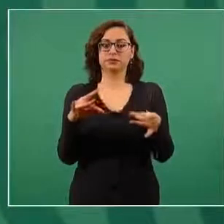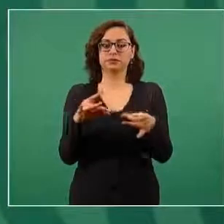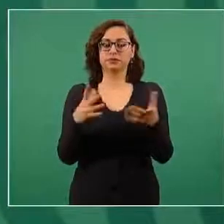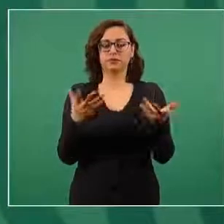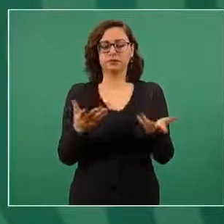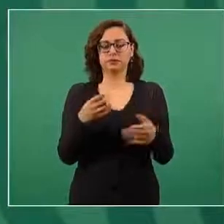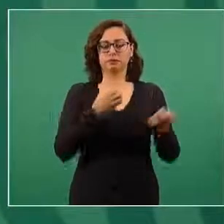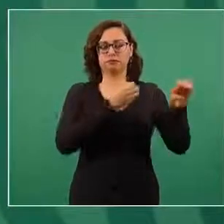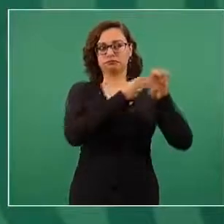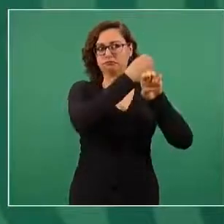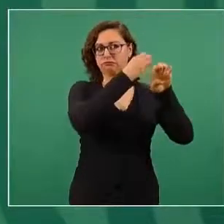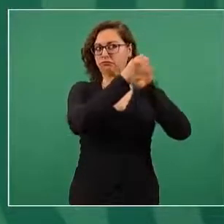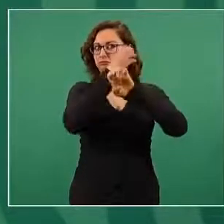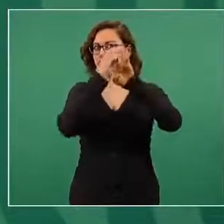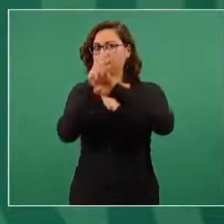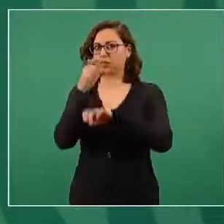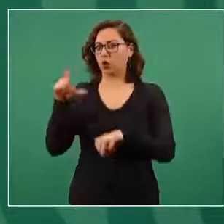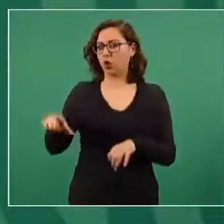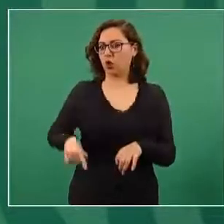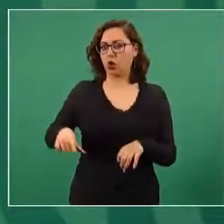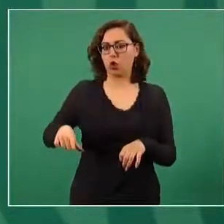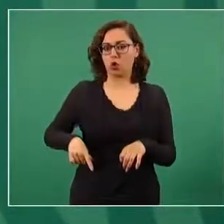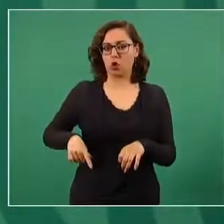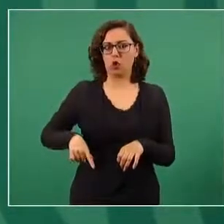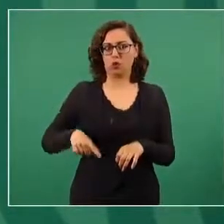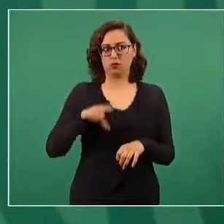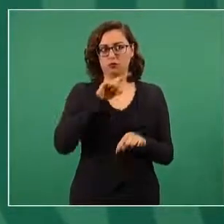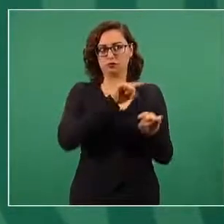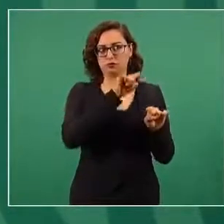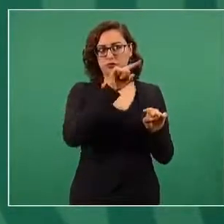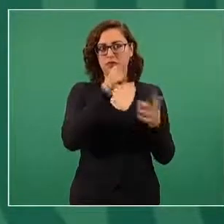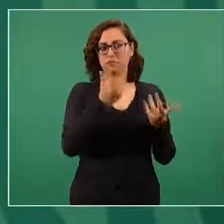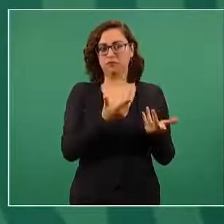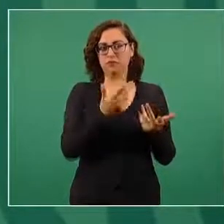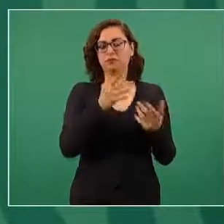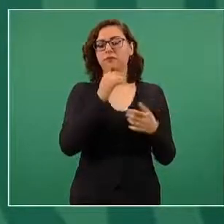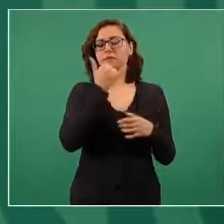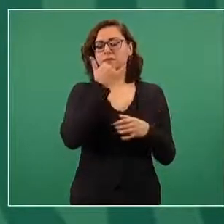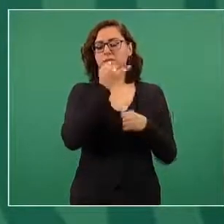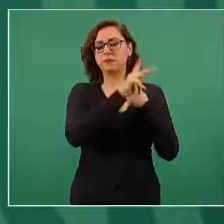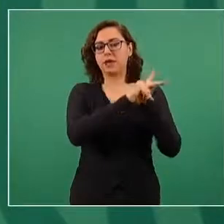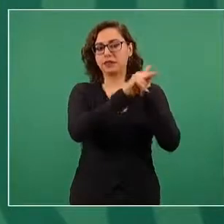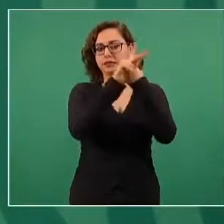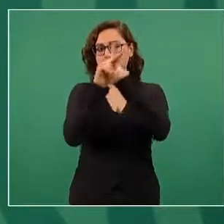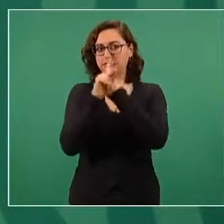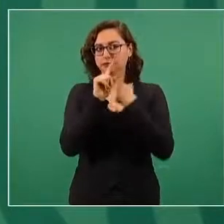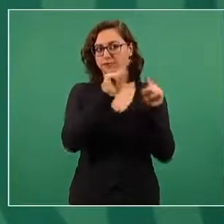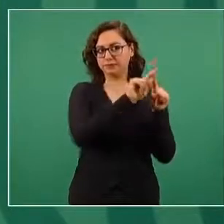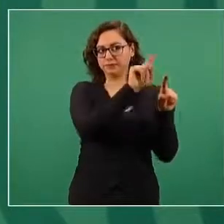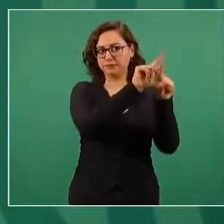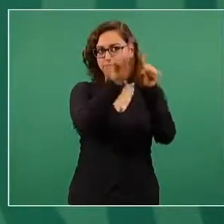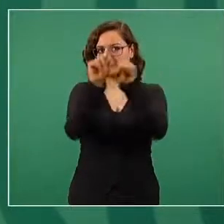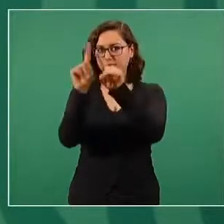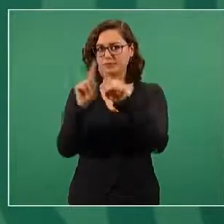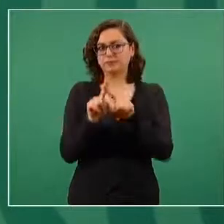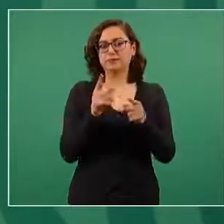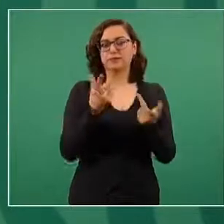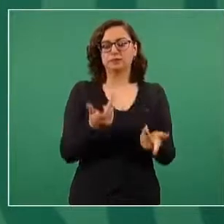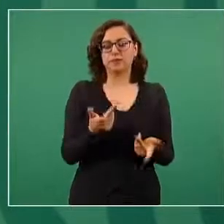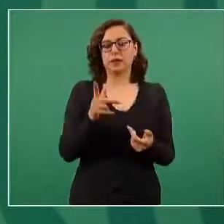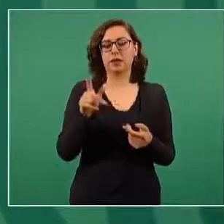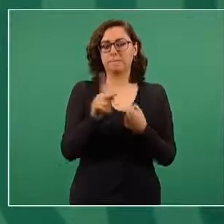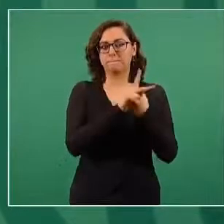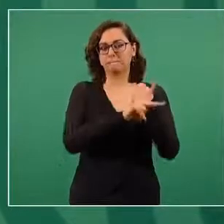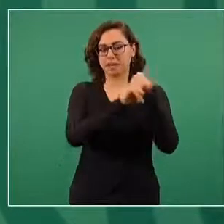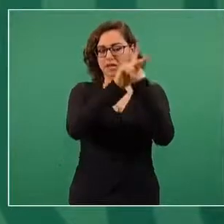los gobiernos de países hermanos, de pueblos